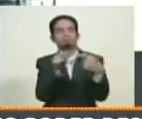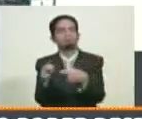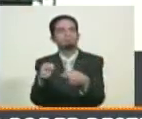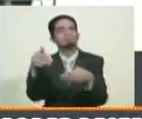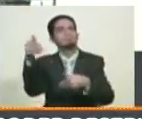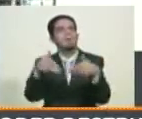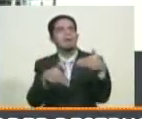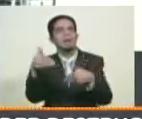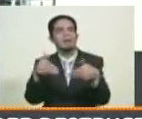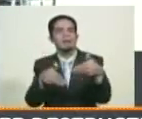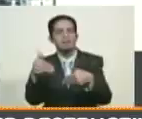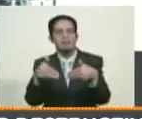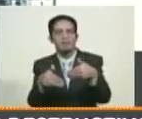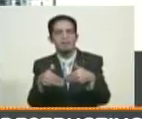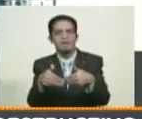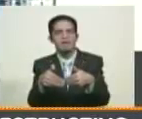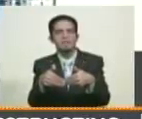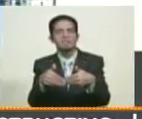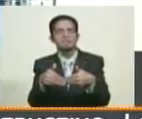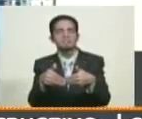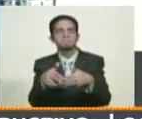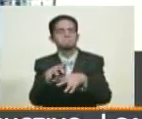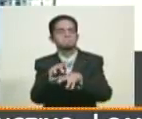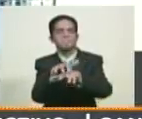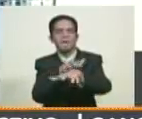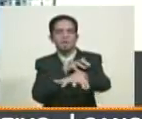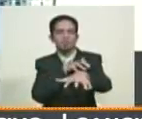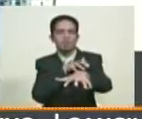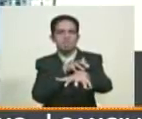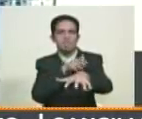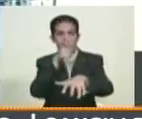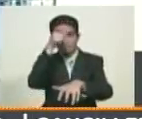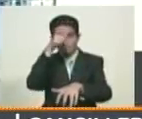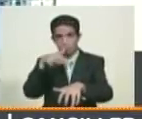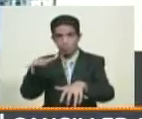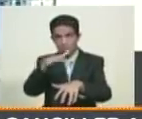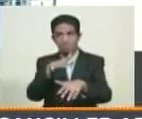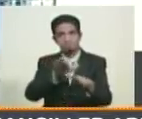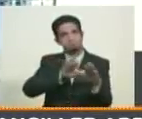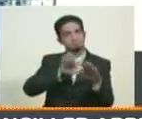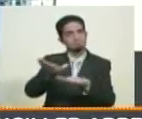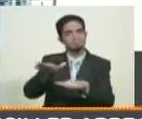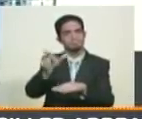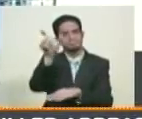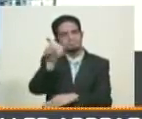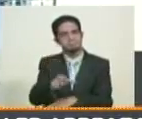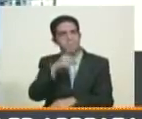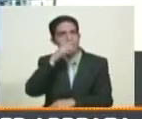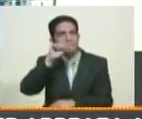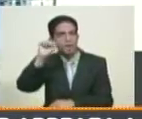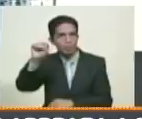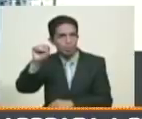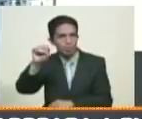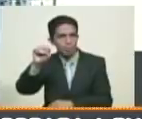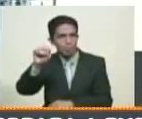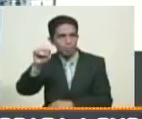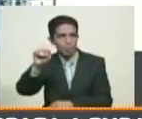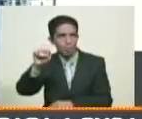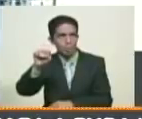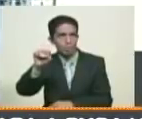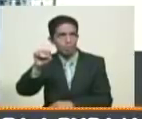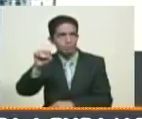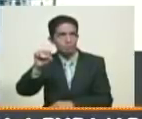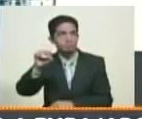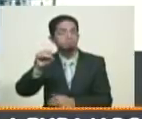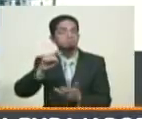popular con el voto mayoritario de nuestro pueblo, el ciudadano Nicolás Maduro Moros, se